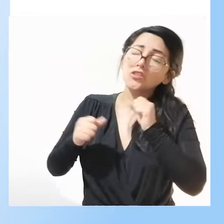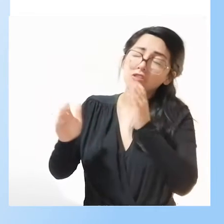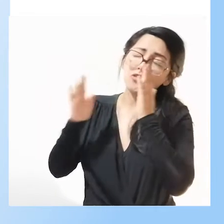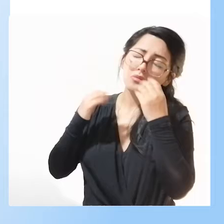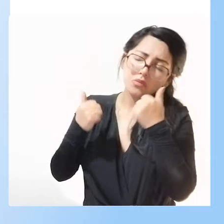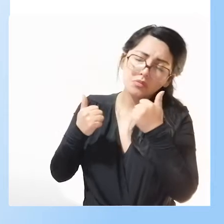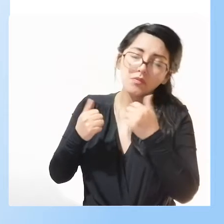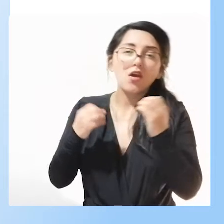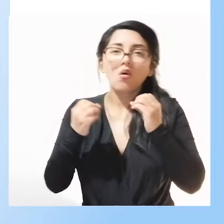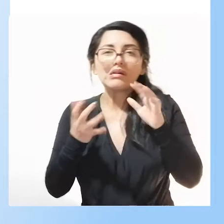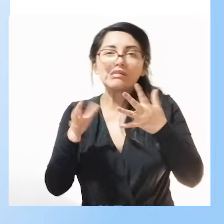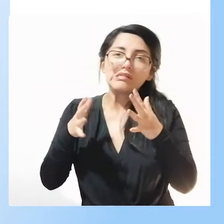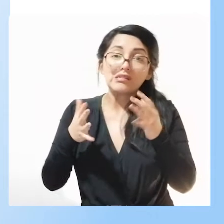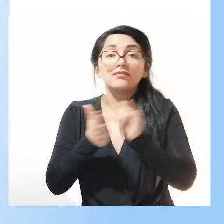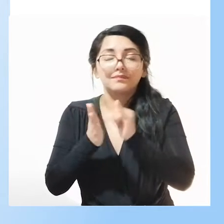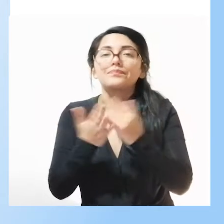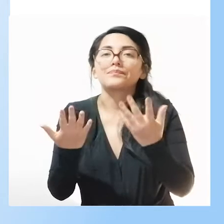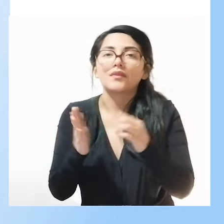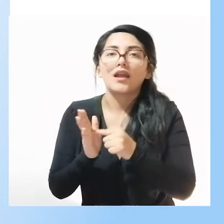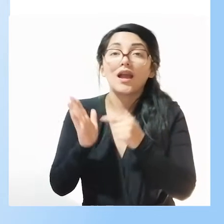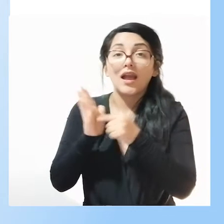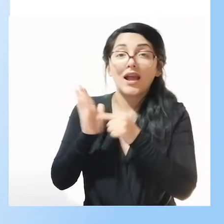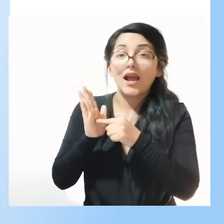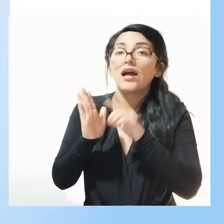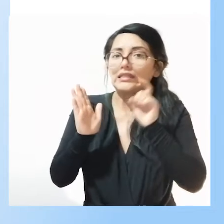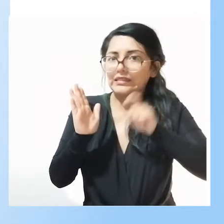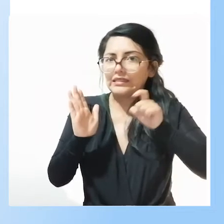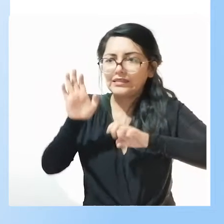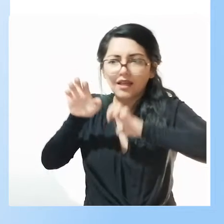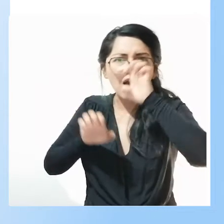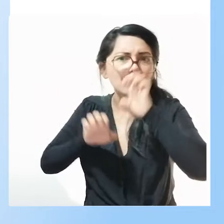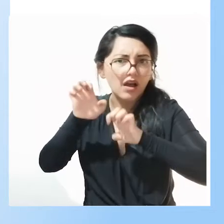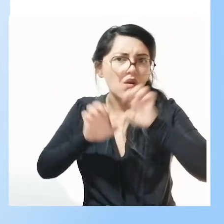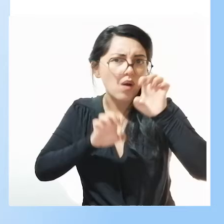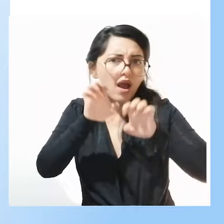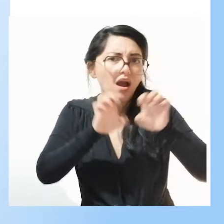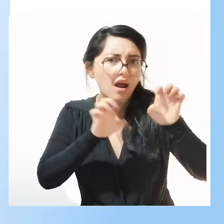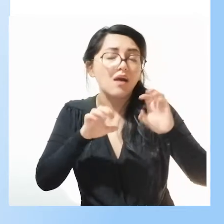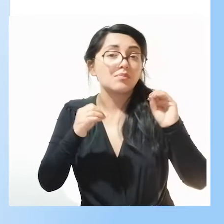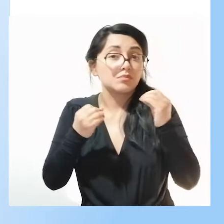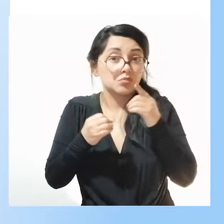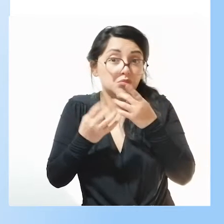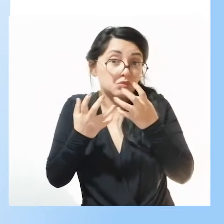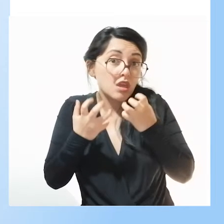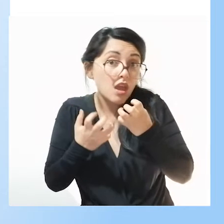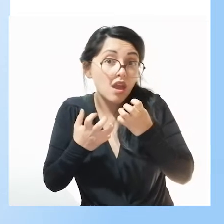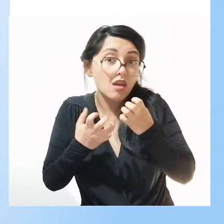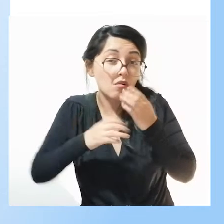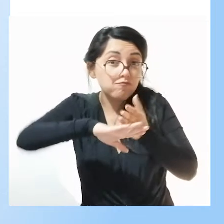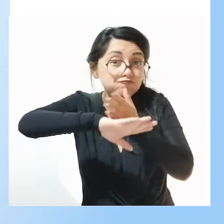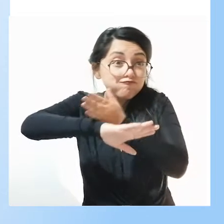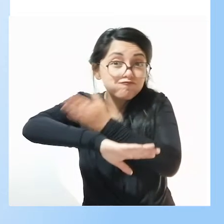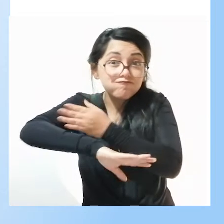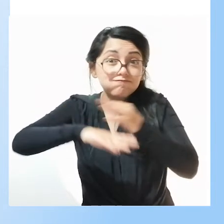algunos de los indicadores más importantes que hay que medir y que hay que valorar si queremos mejorar la calidad de vida relacionada